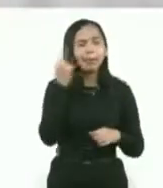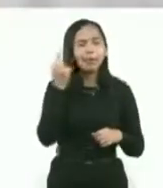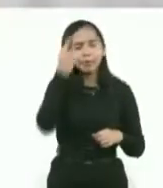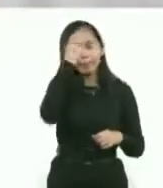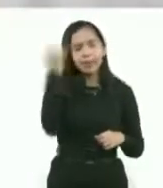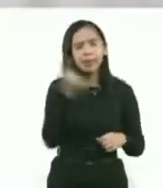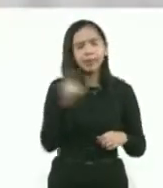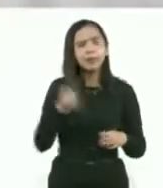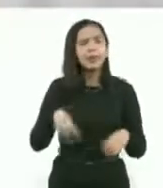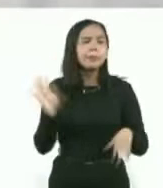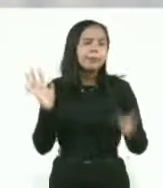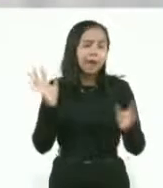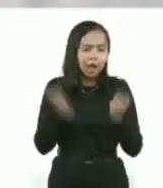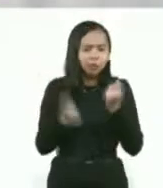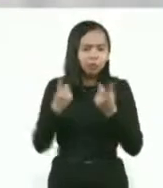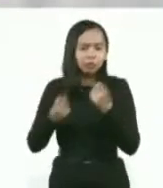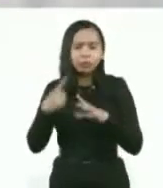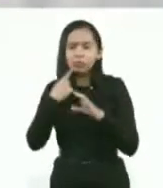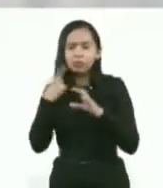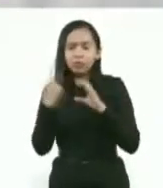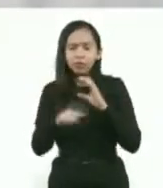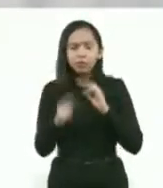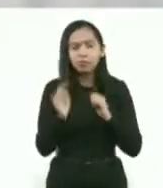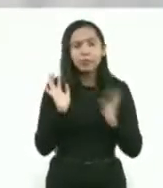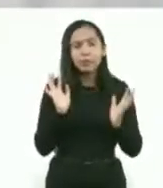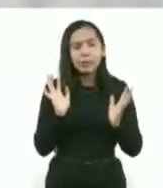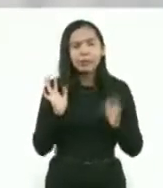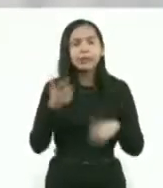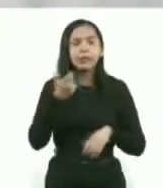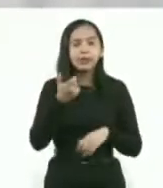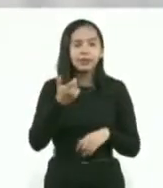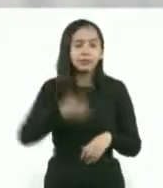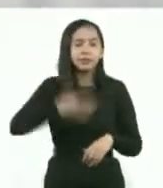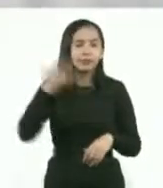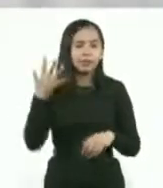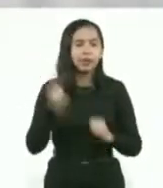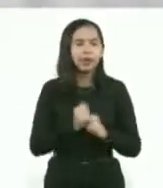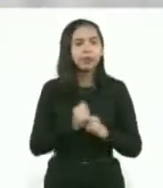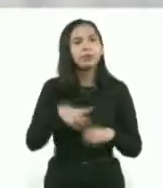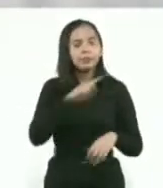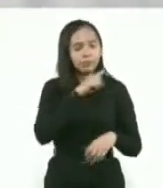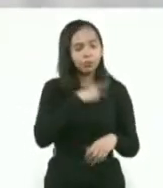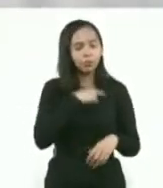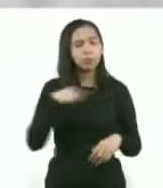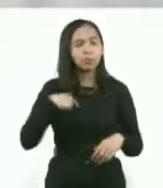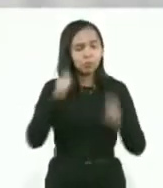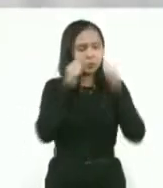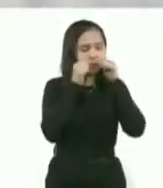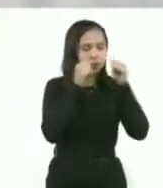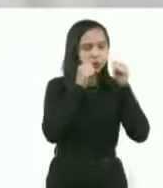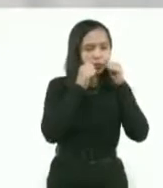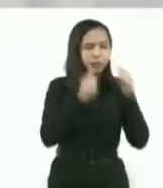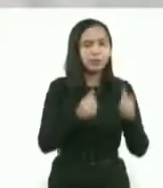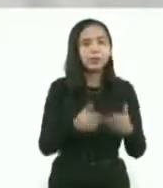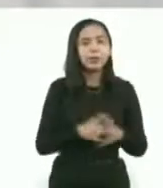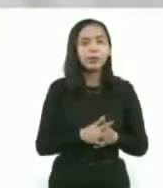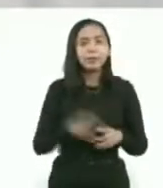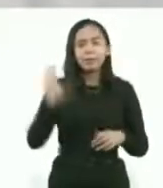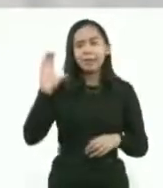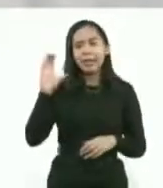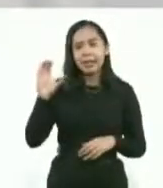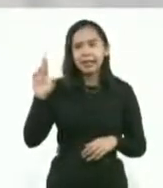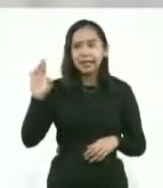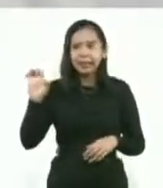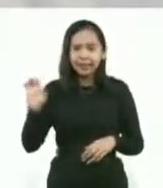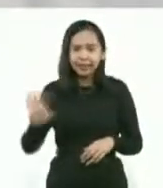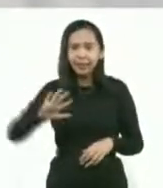por lo menos en una de ellas, en la colonia Anzures, encontramos una gran cantidad de irregularidades por parte de la CRE, de